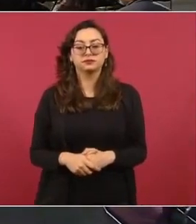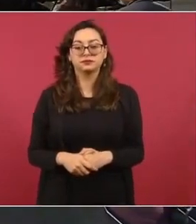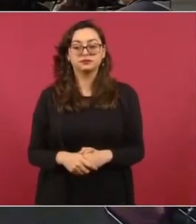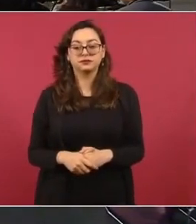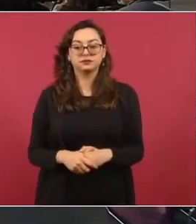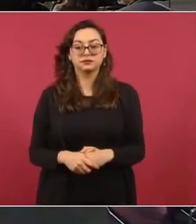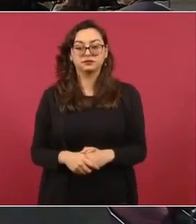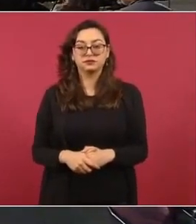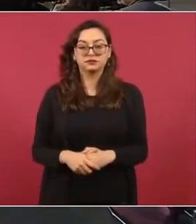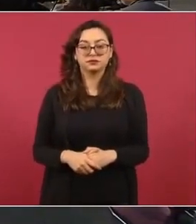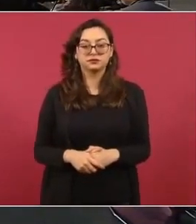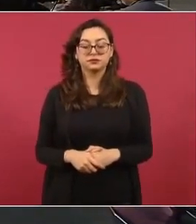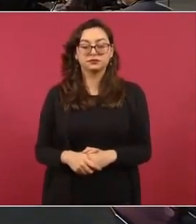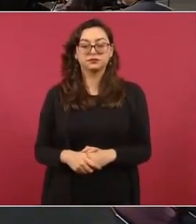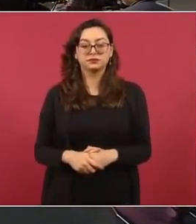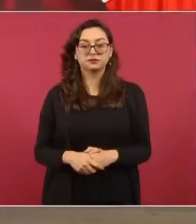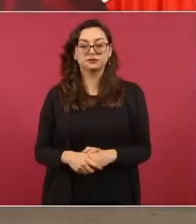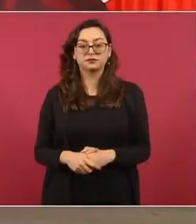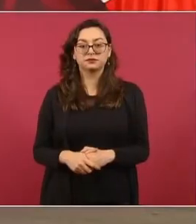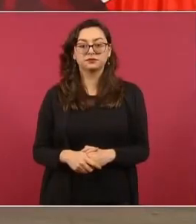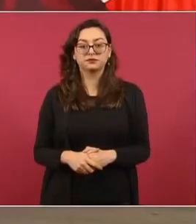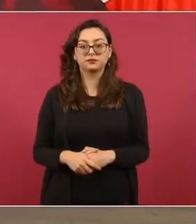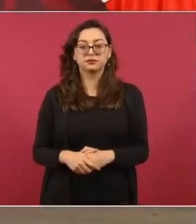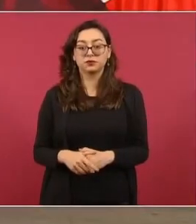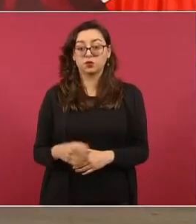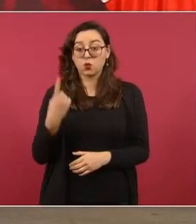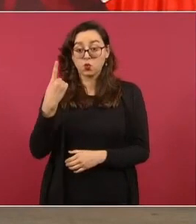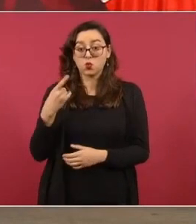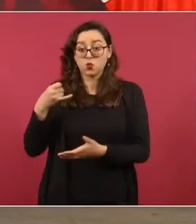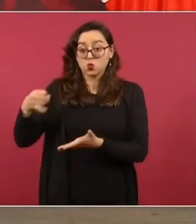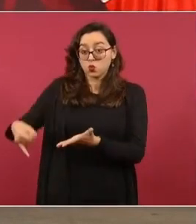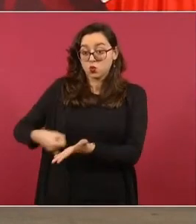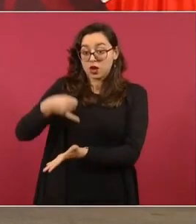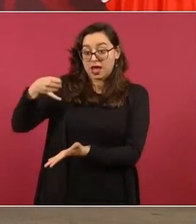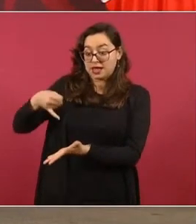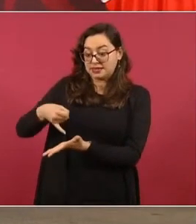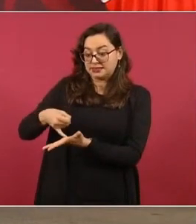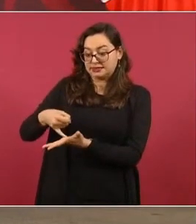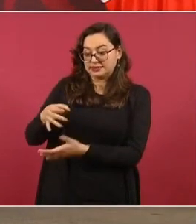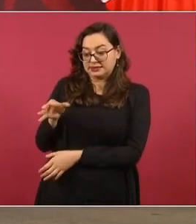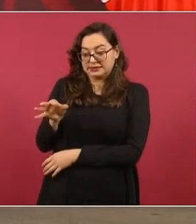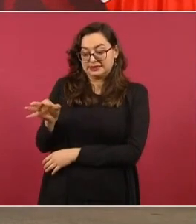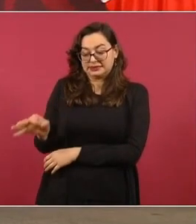se la había entregado Porfirio Díaz al hermano